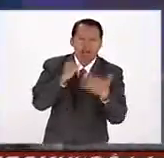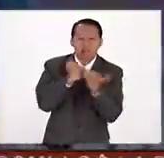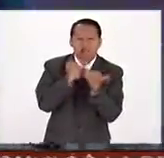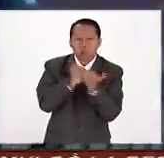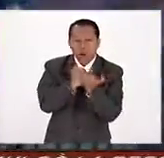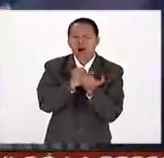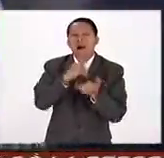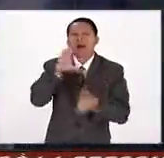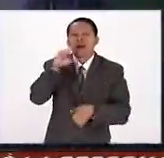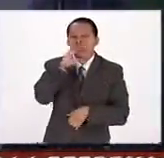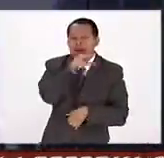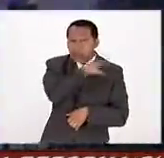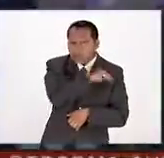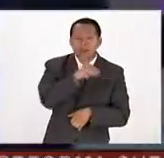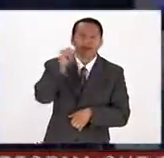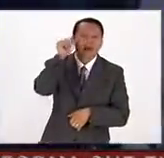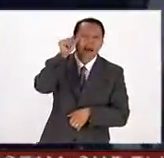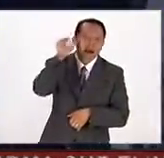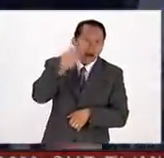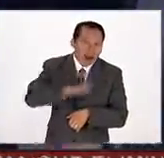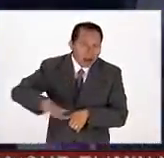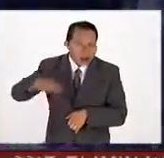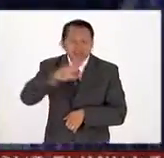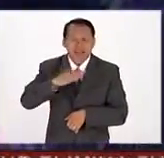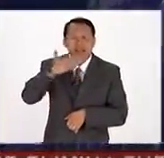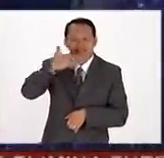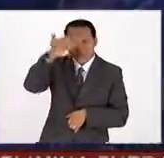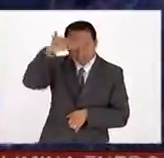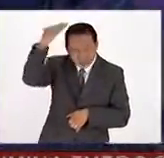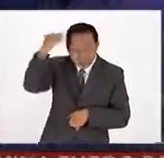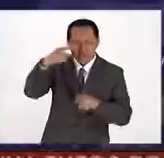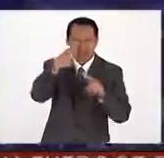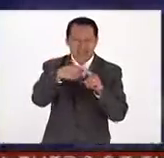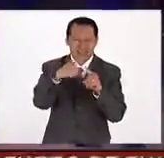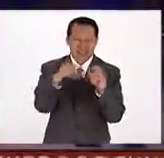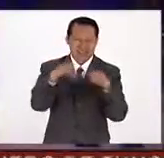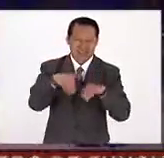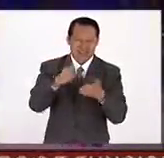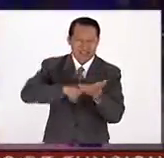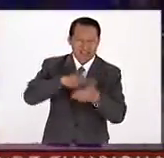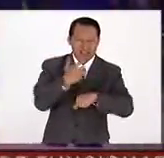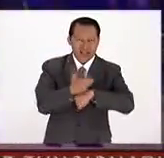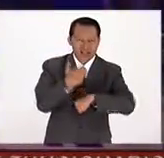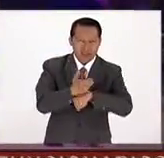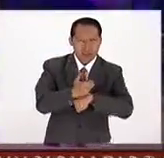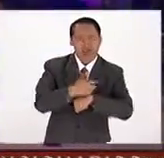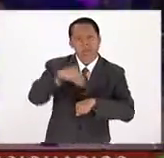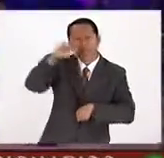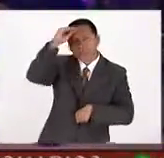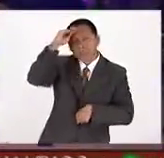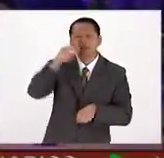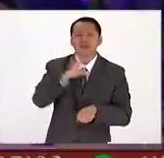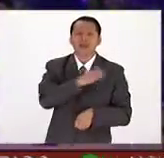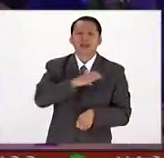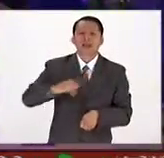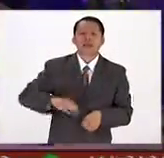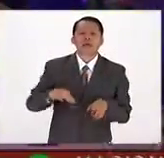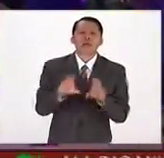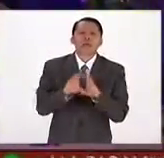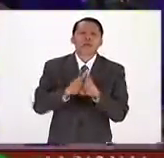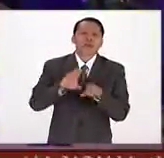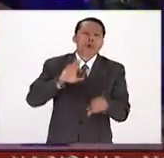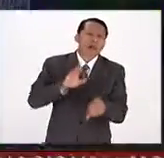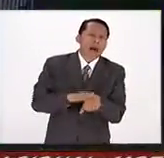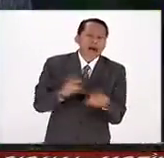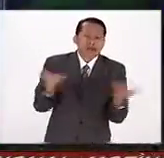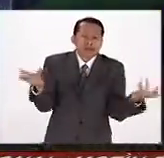o asiáticos y de Medio Oriente también, estarán buscando a un candidato que sea mucho más propositivo en los temas no